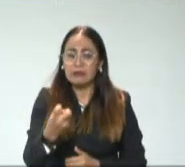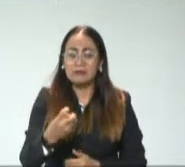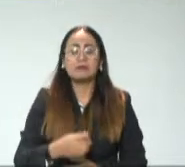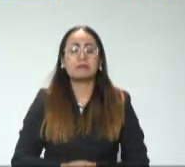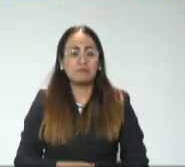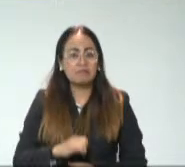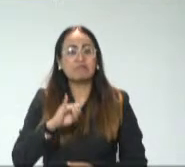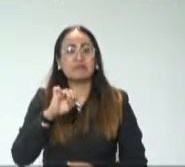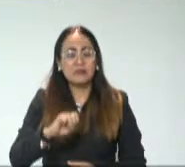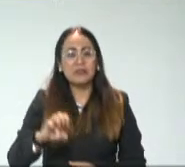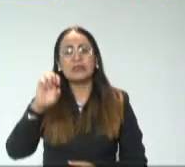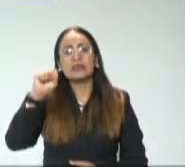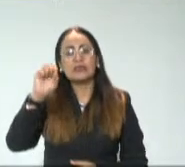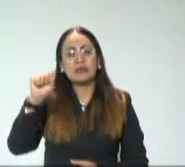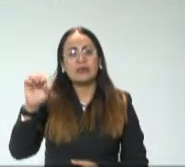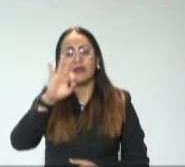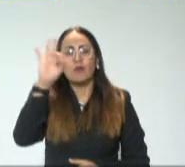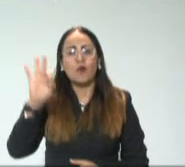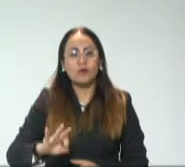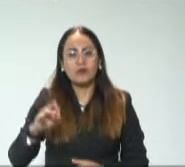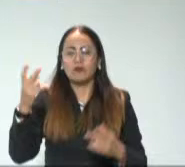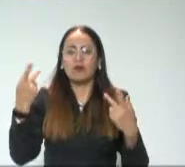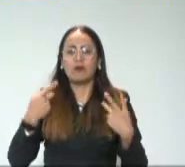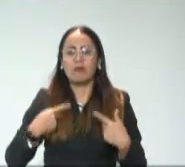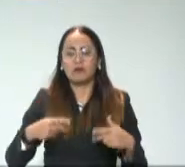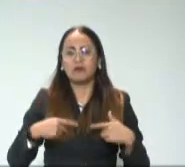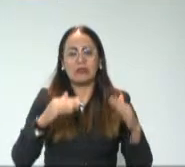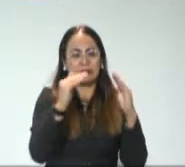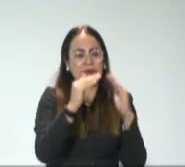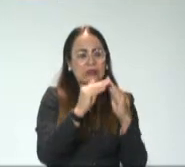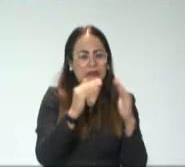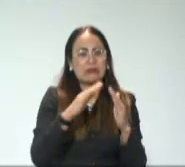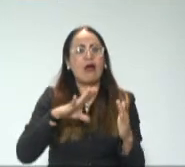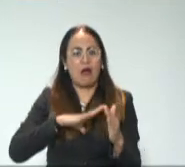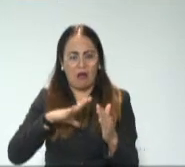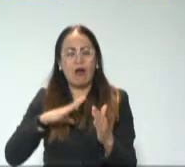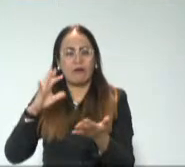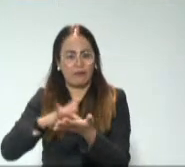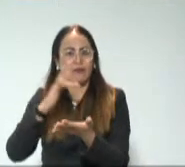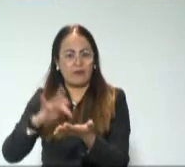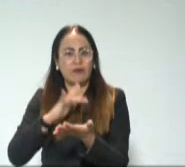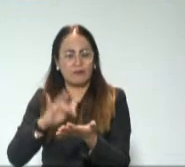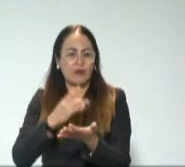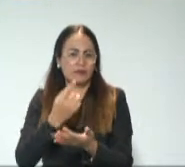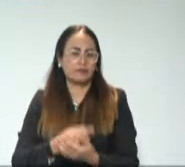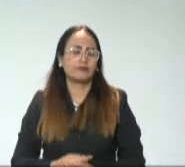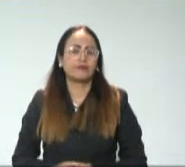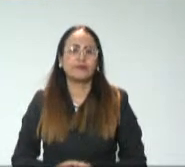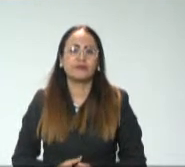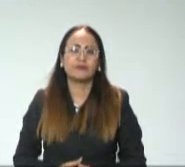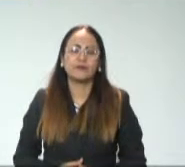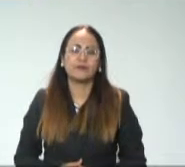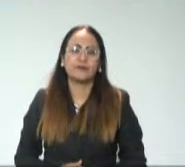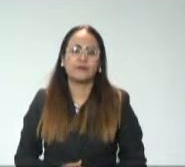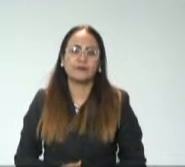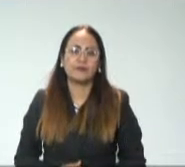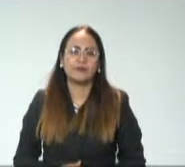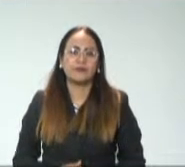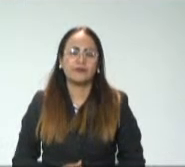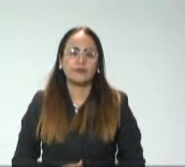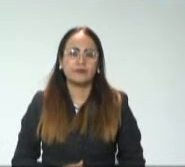que supera el 60 por de los hogares en en en Estados Unidos y lo mismo vemos en la